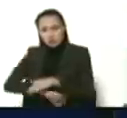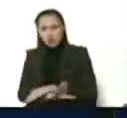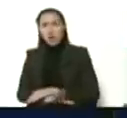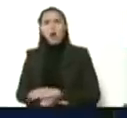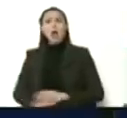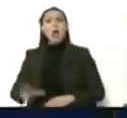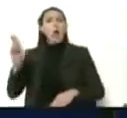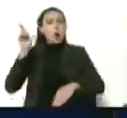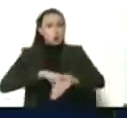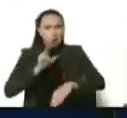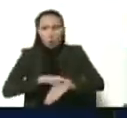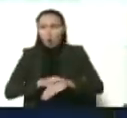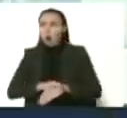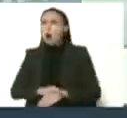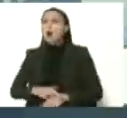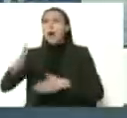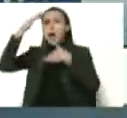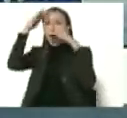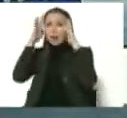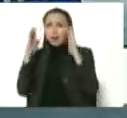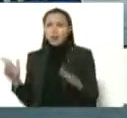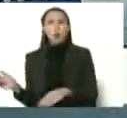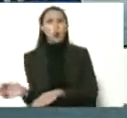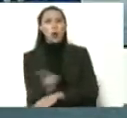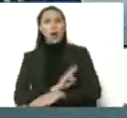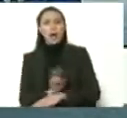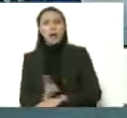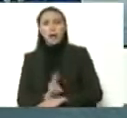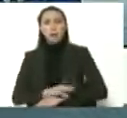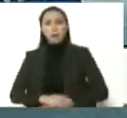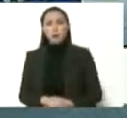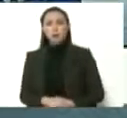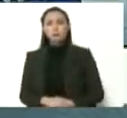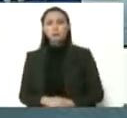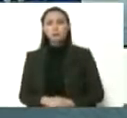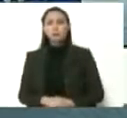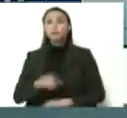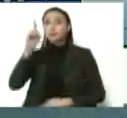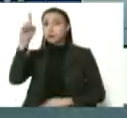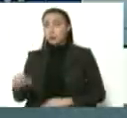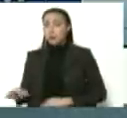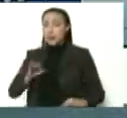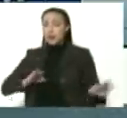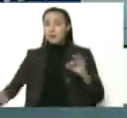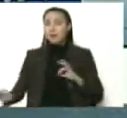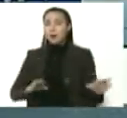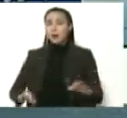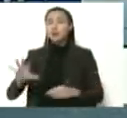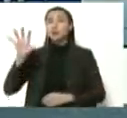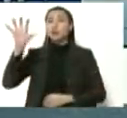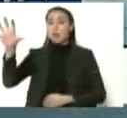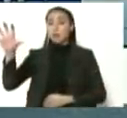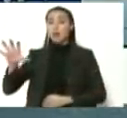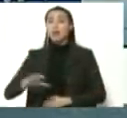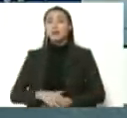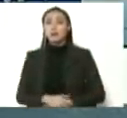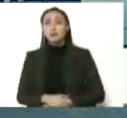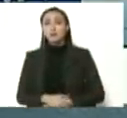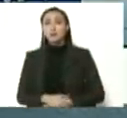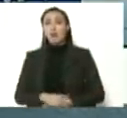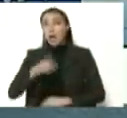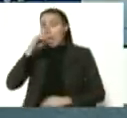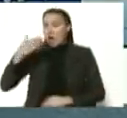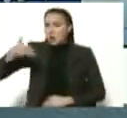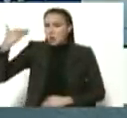médicas, activamos rápidamente, bueno, la preparación del país. Hace un año no